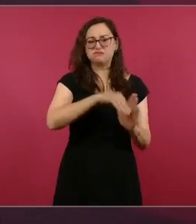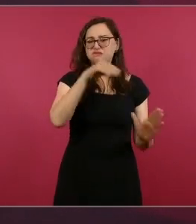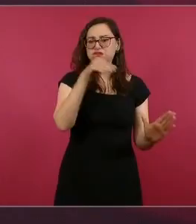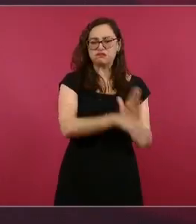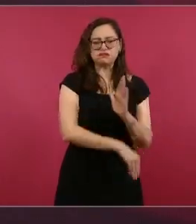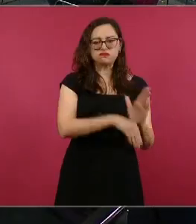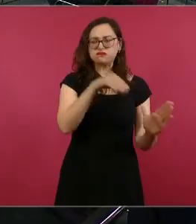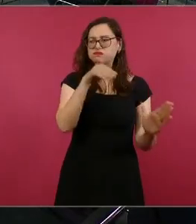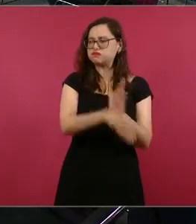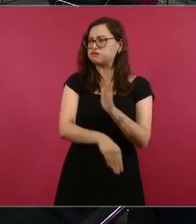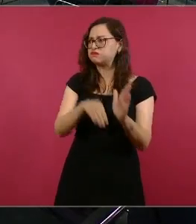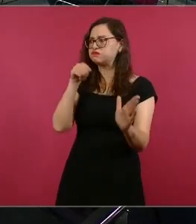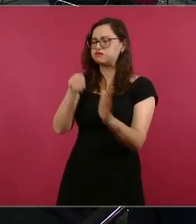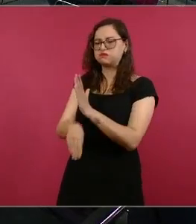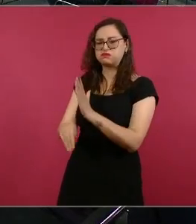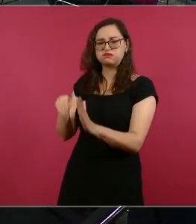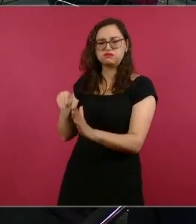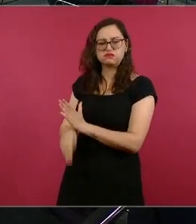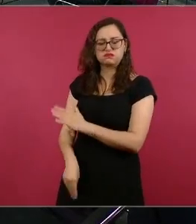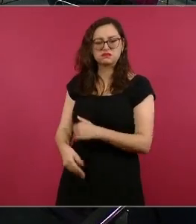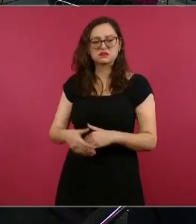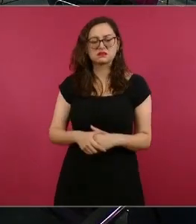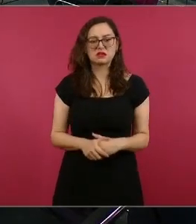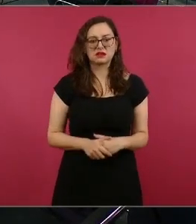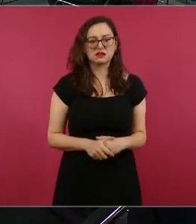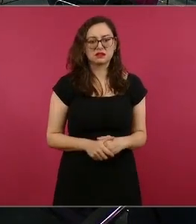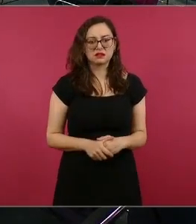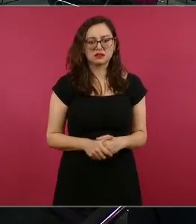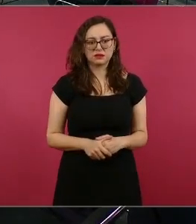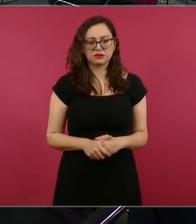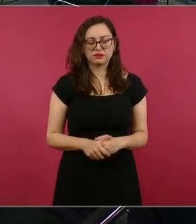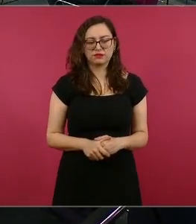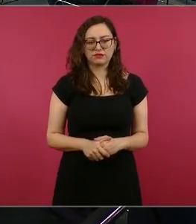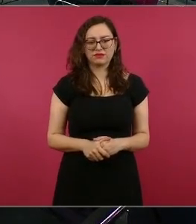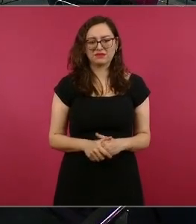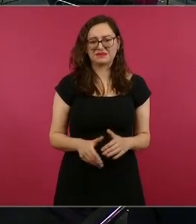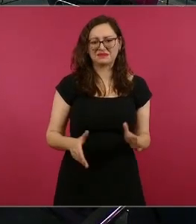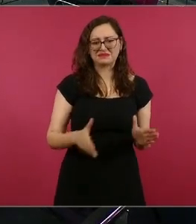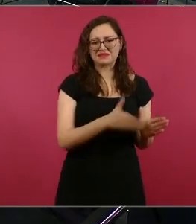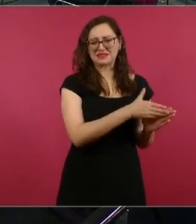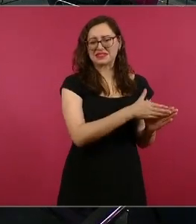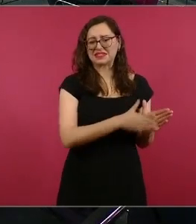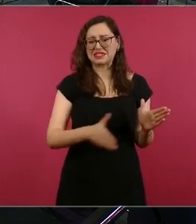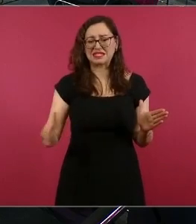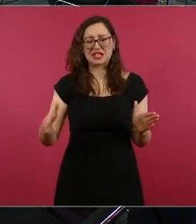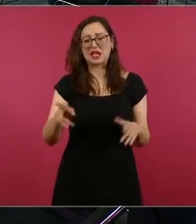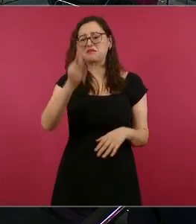Estamos hablando del periodo de más saqueo